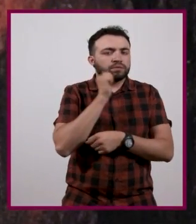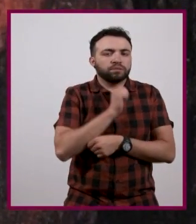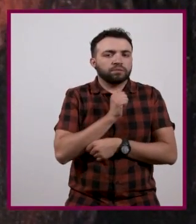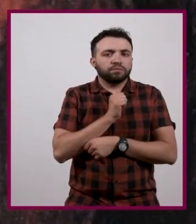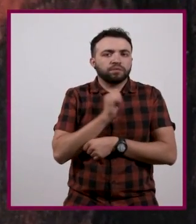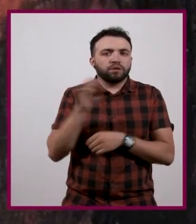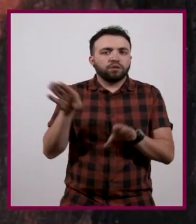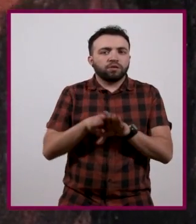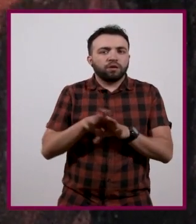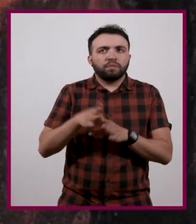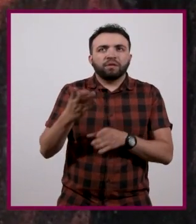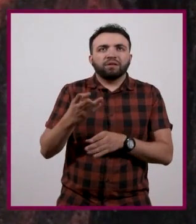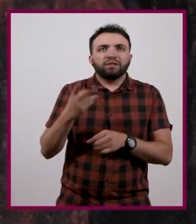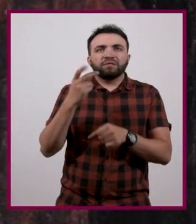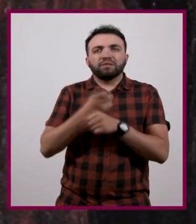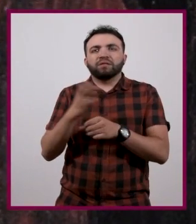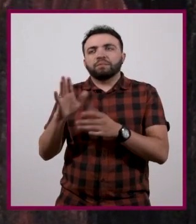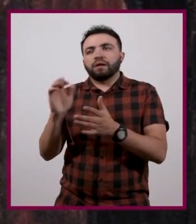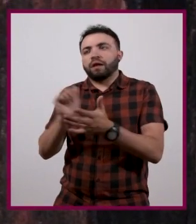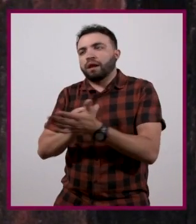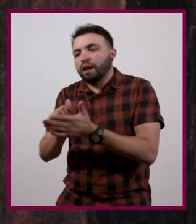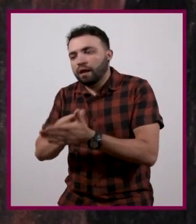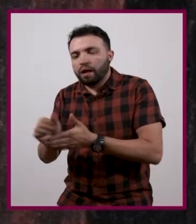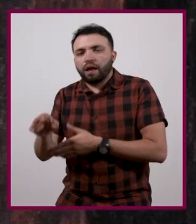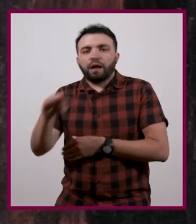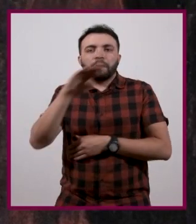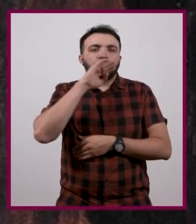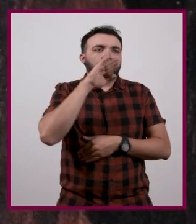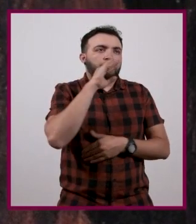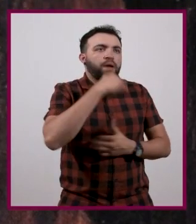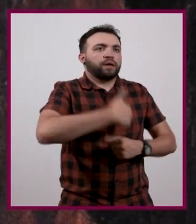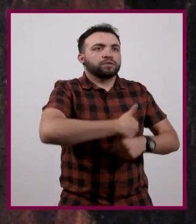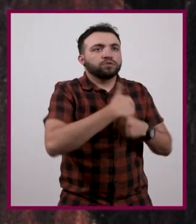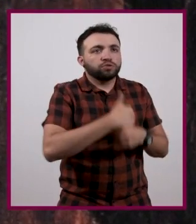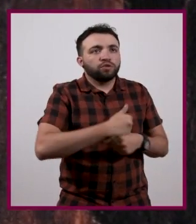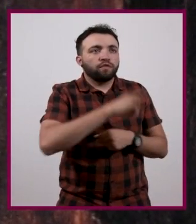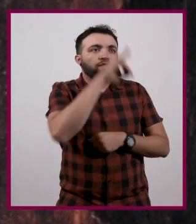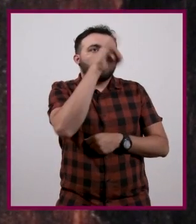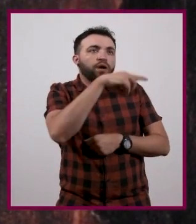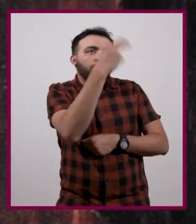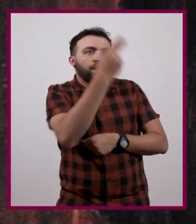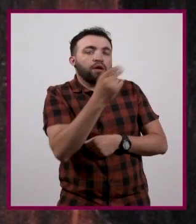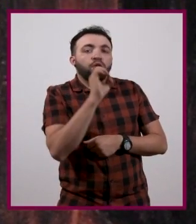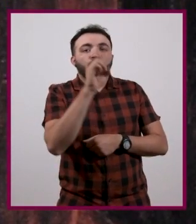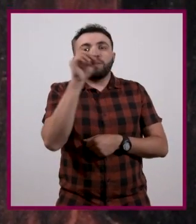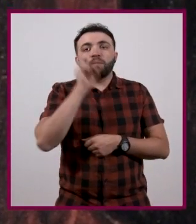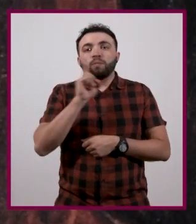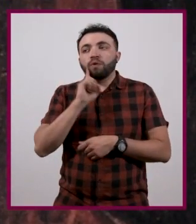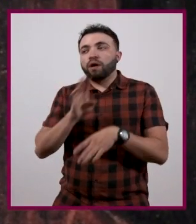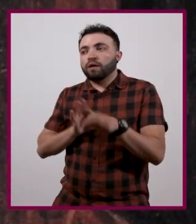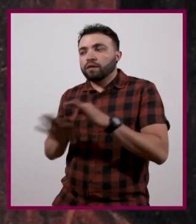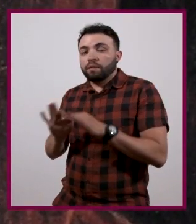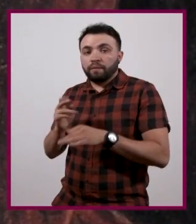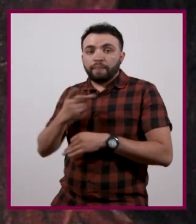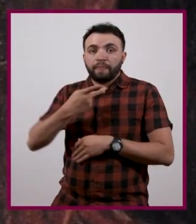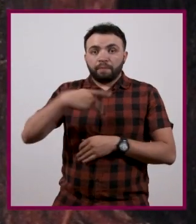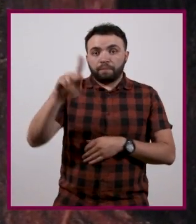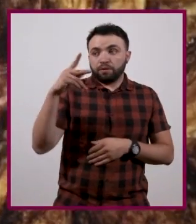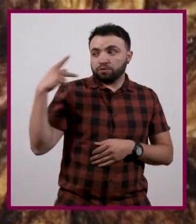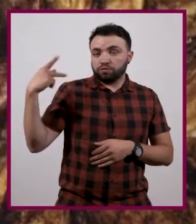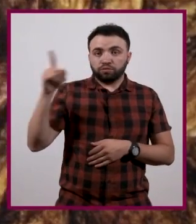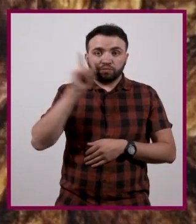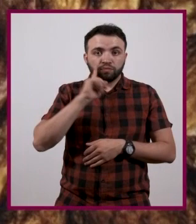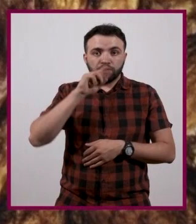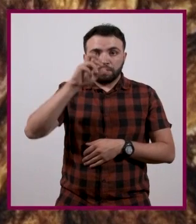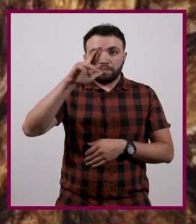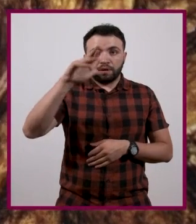con roles bastante estereotipados como la madre sufrida o la mujer trabajadora, pero en las obras de María